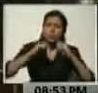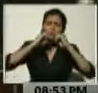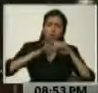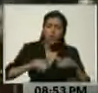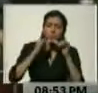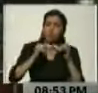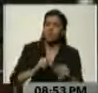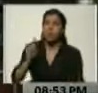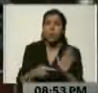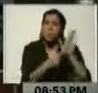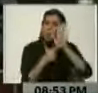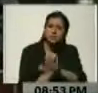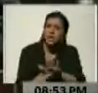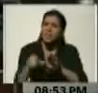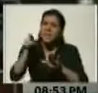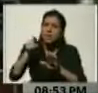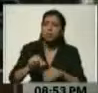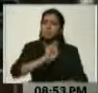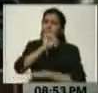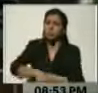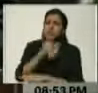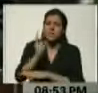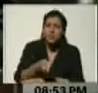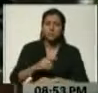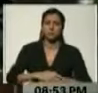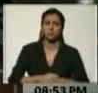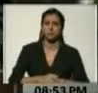señalar y luchar contra ella y derrotarla.